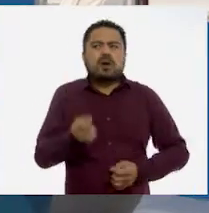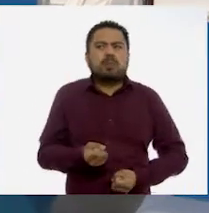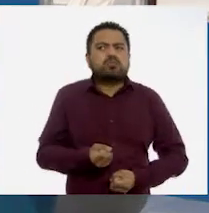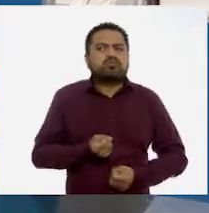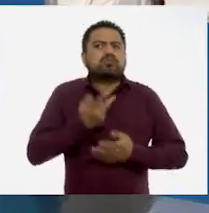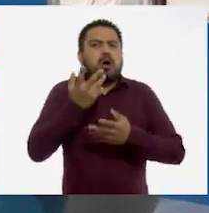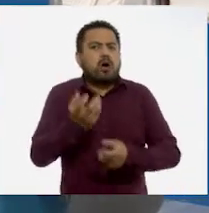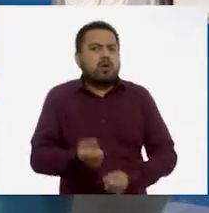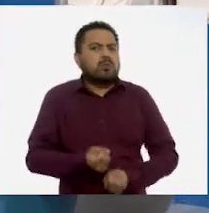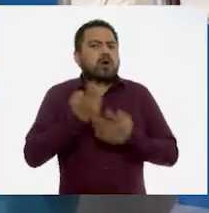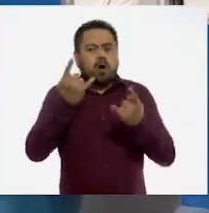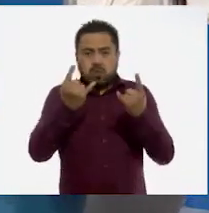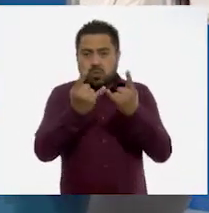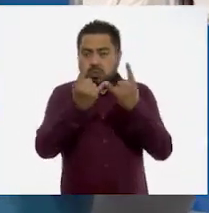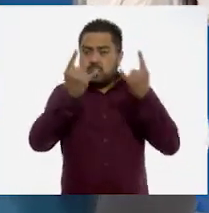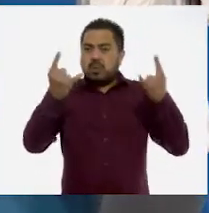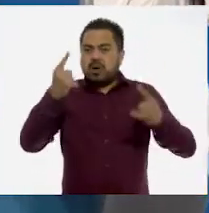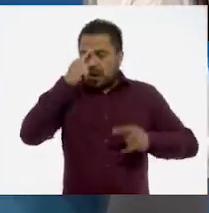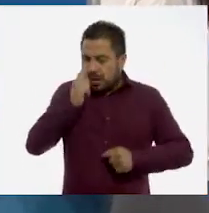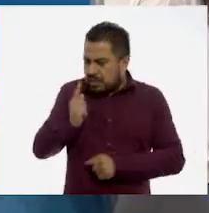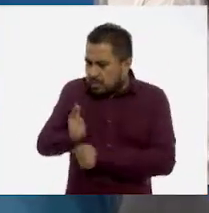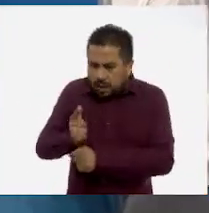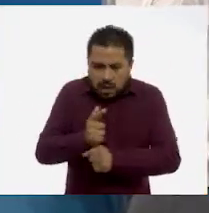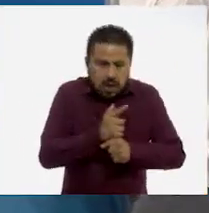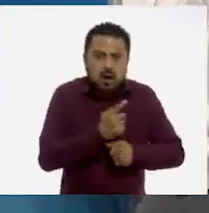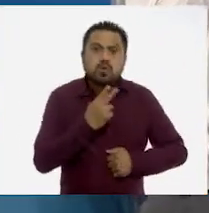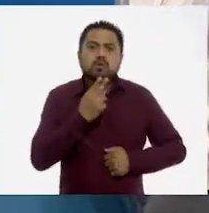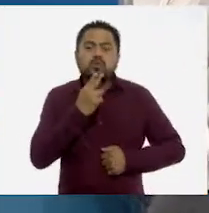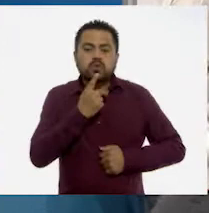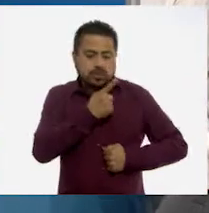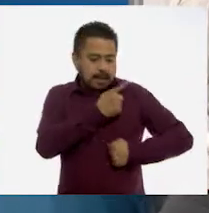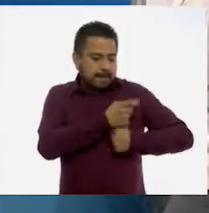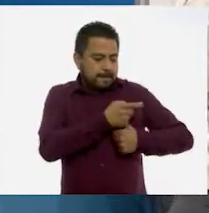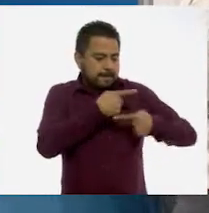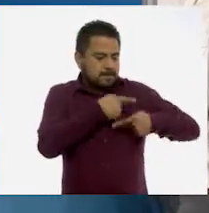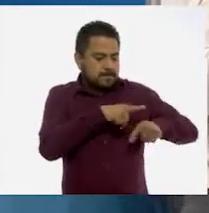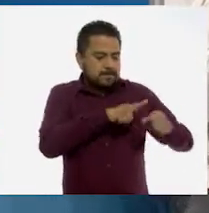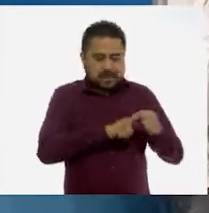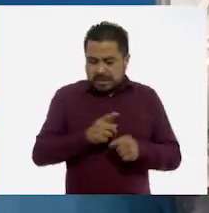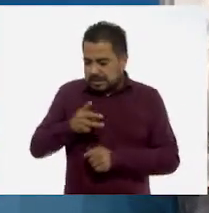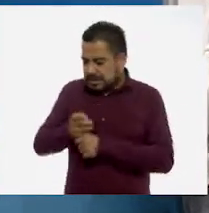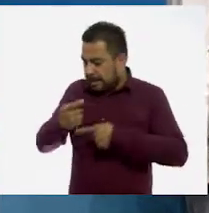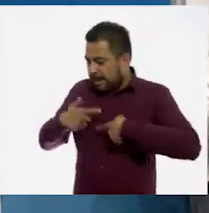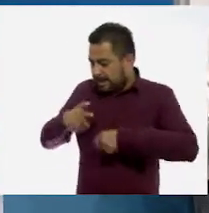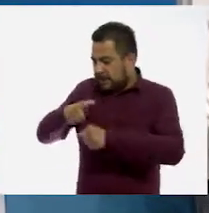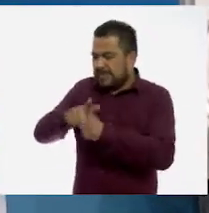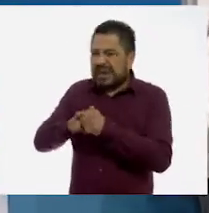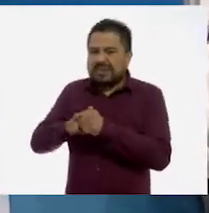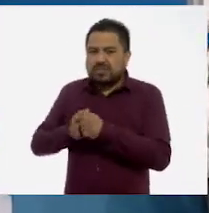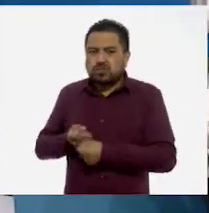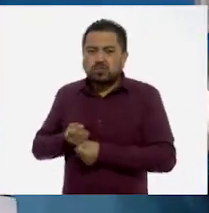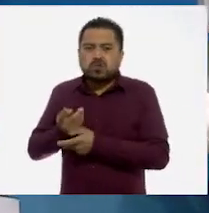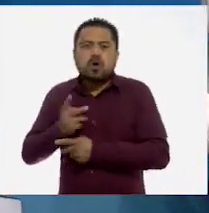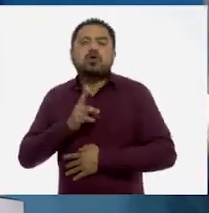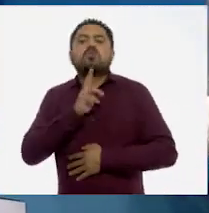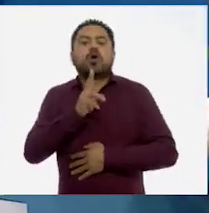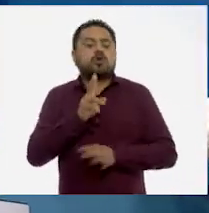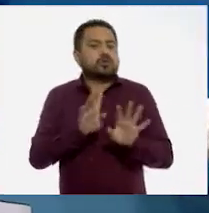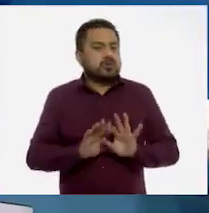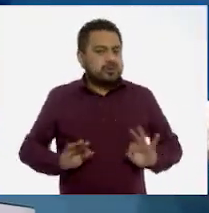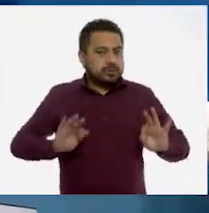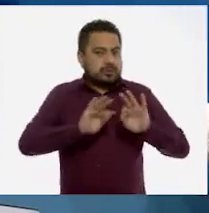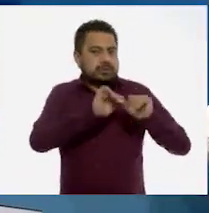fragmentos de un cuento para identificar el uso de la primera y la tercera persona, que justamente son las voces